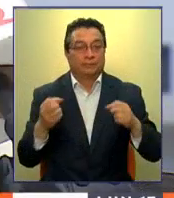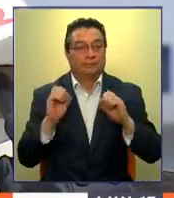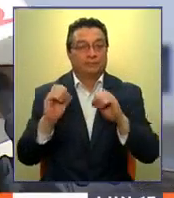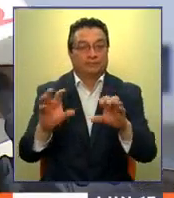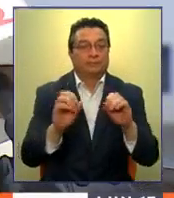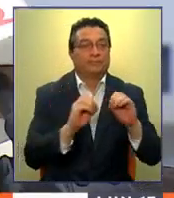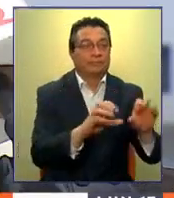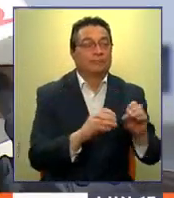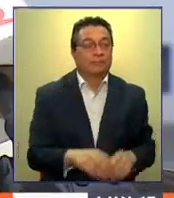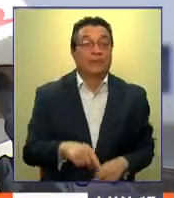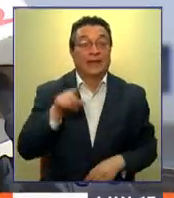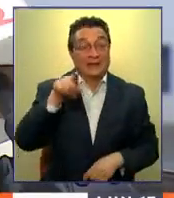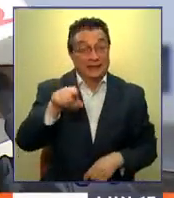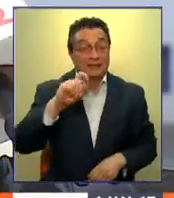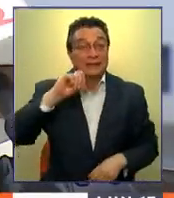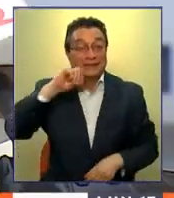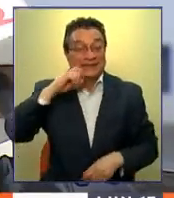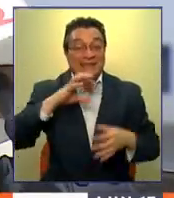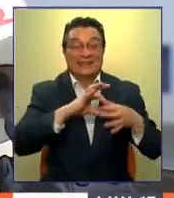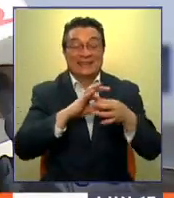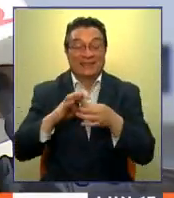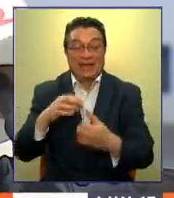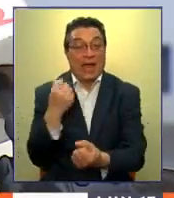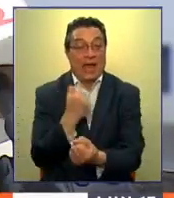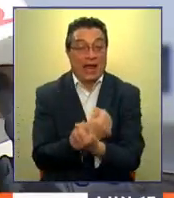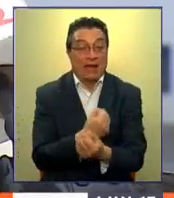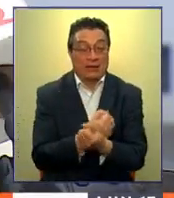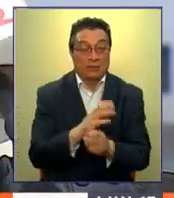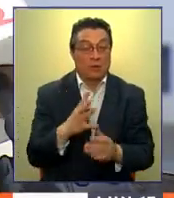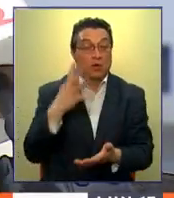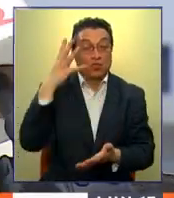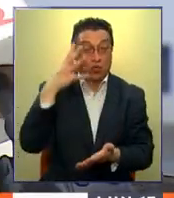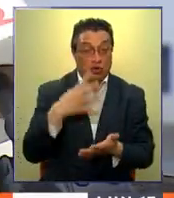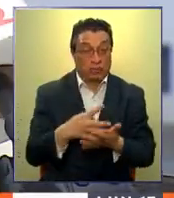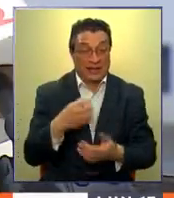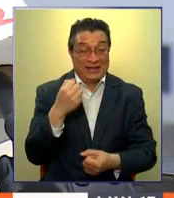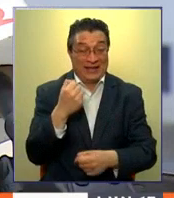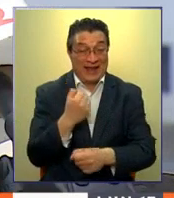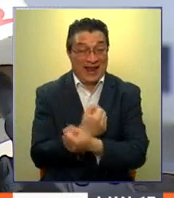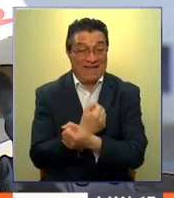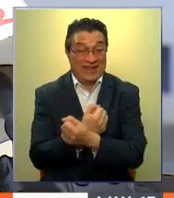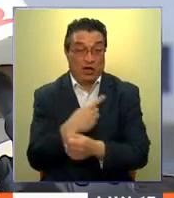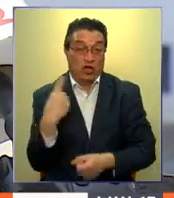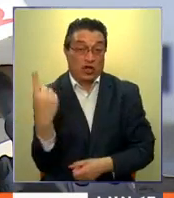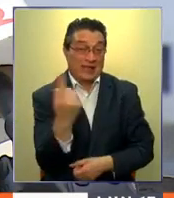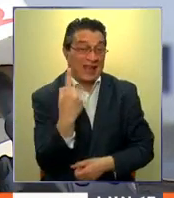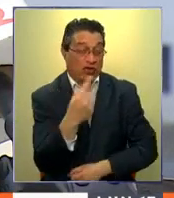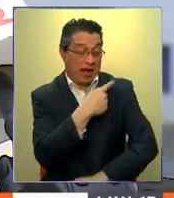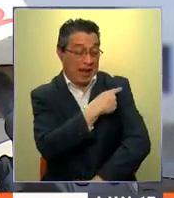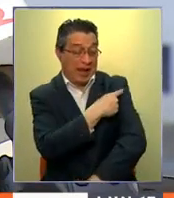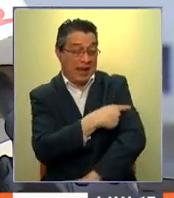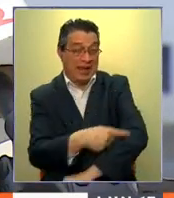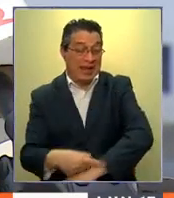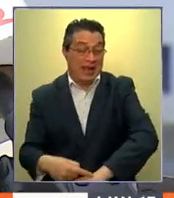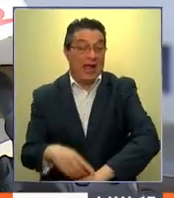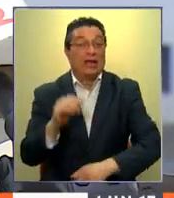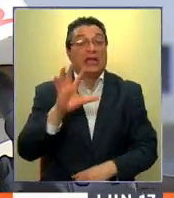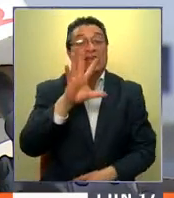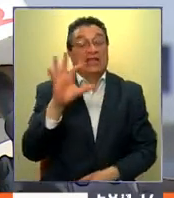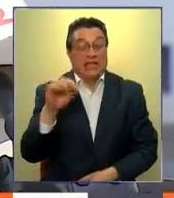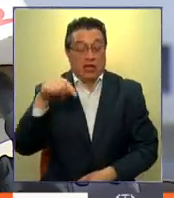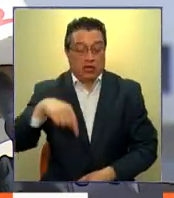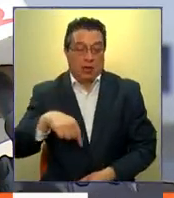eso significaba un despliegue de carabineros de cuatro mil carabineros a nivel nacional aproximadamente y de 500 en la región metropolitana